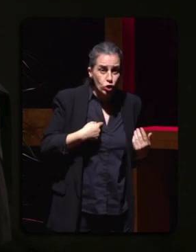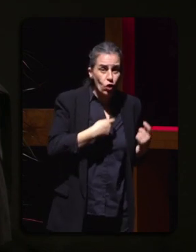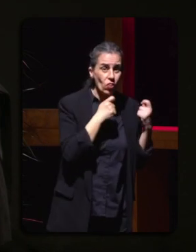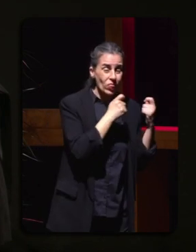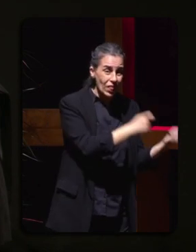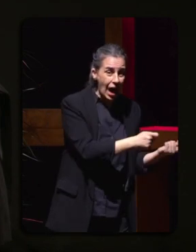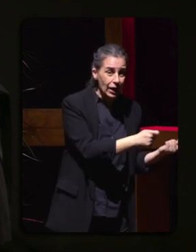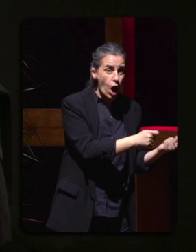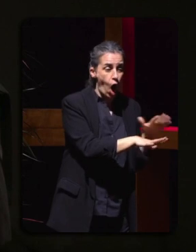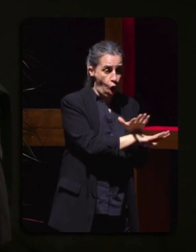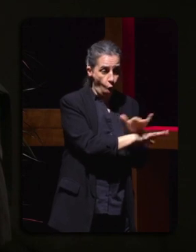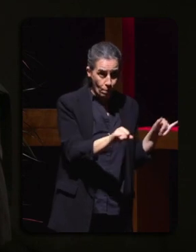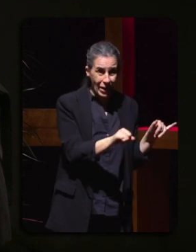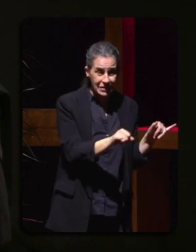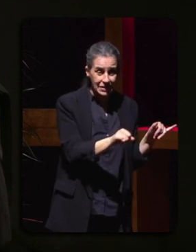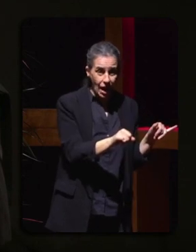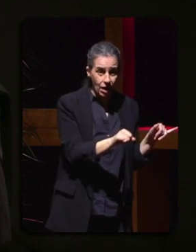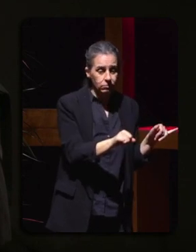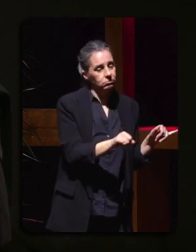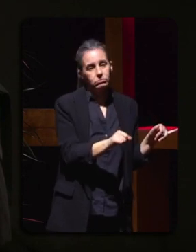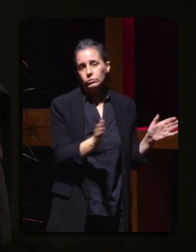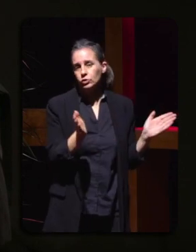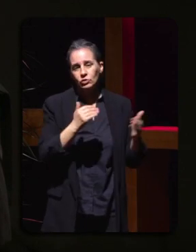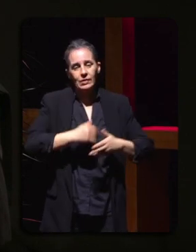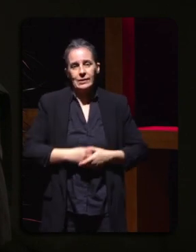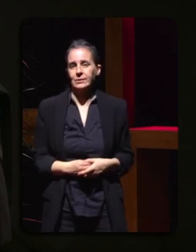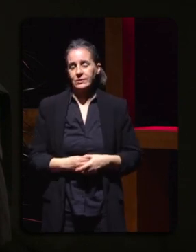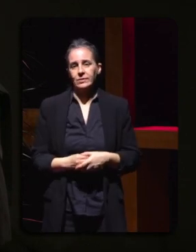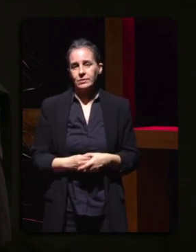para borrar eso que me parece infame